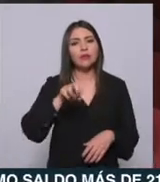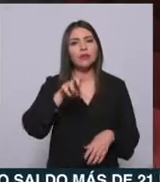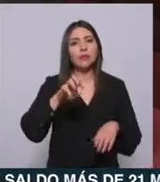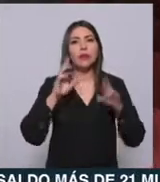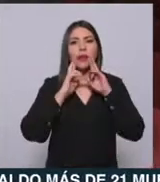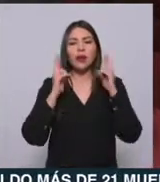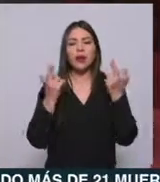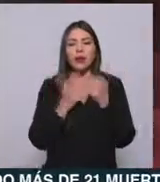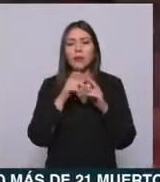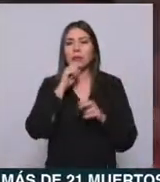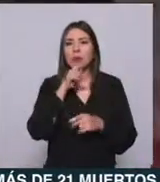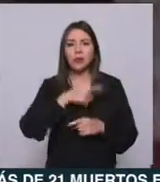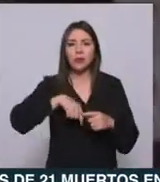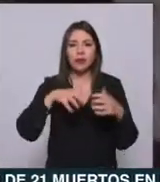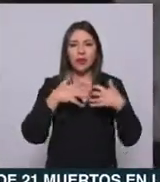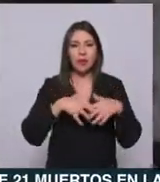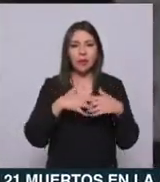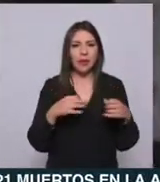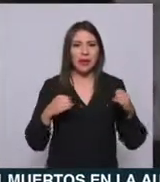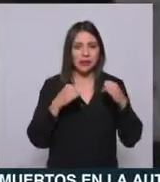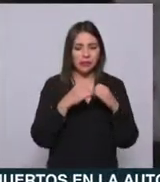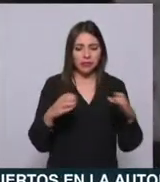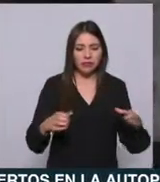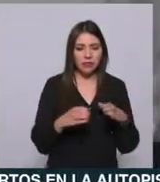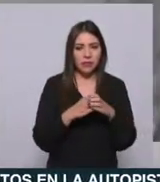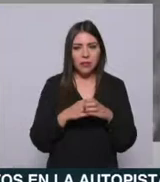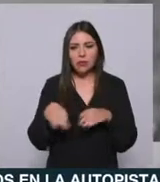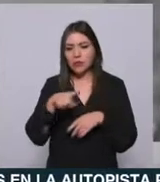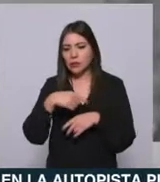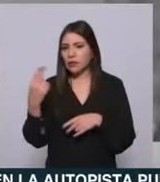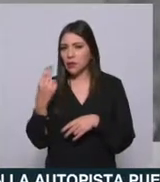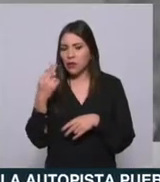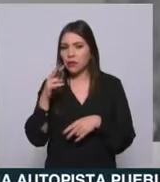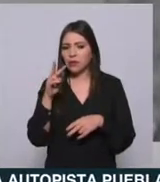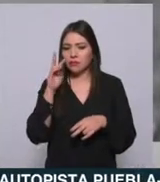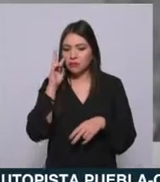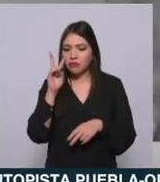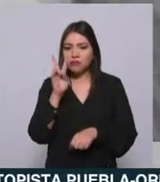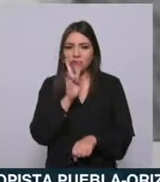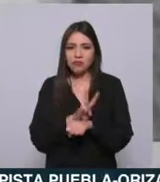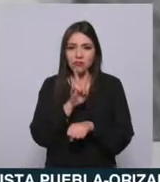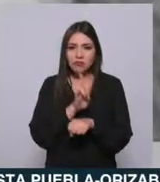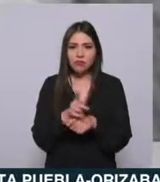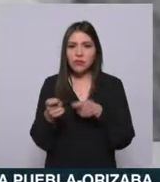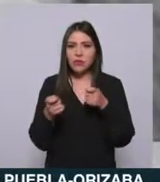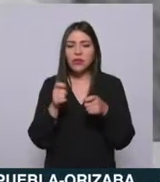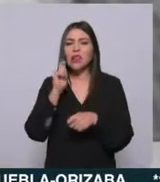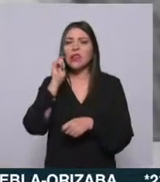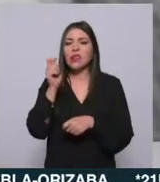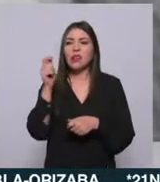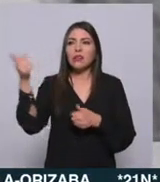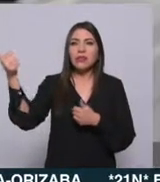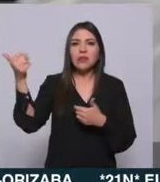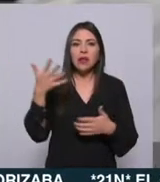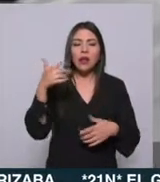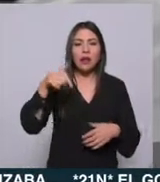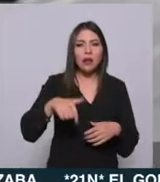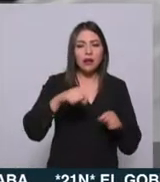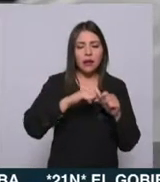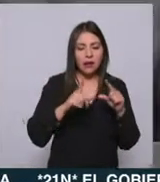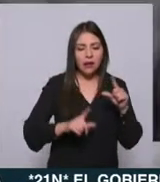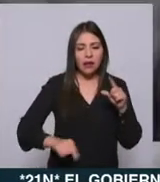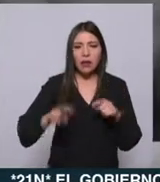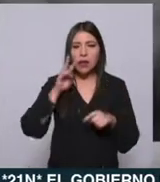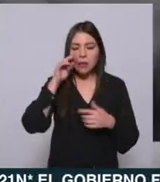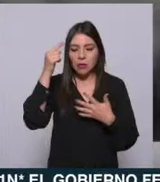para establecer a la autoridad que debe controlar y supervisar los productos eléctricos que entran al país y corroborar que cuenten con las